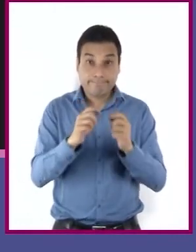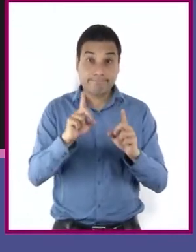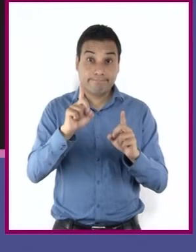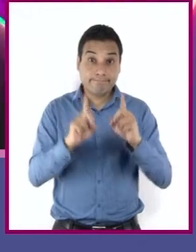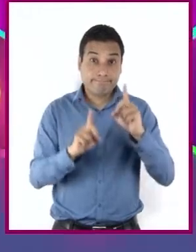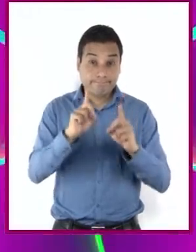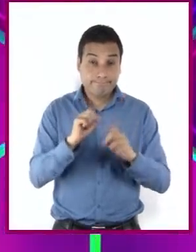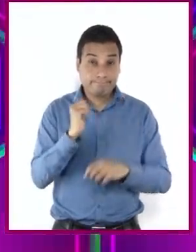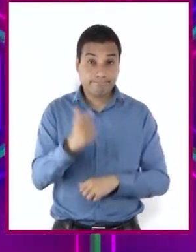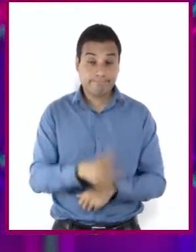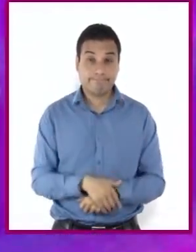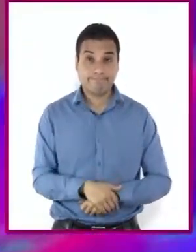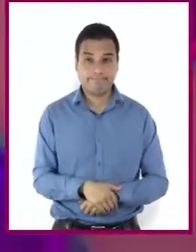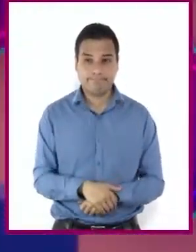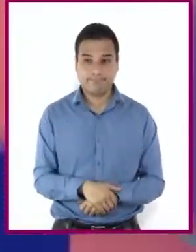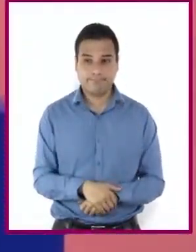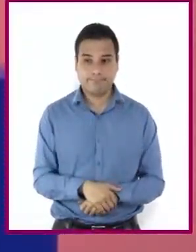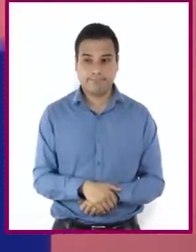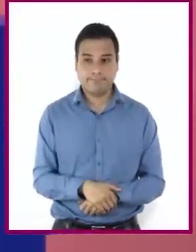duda?